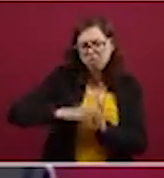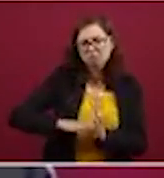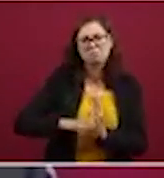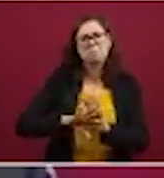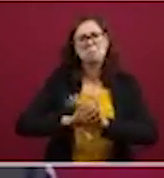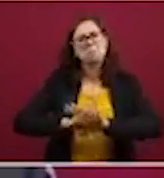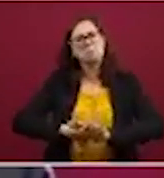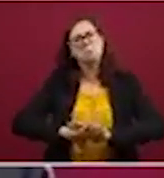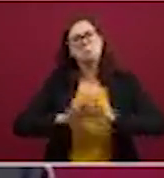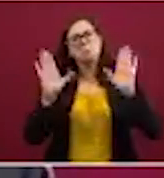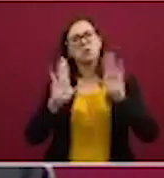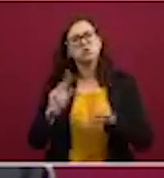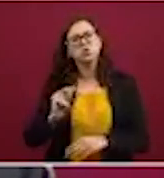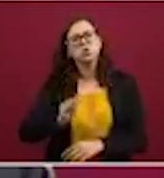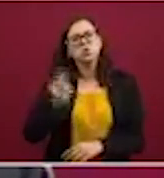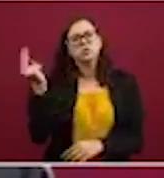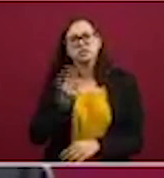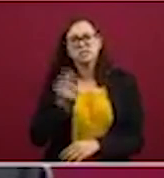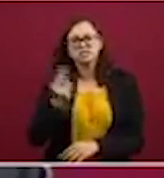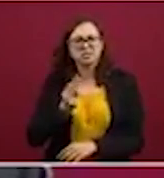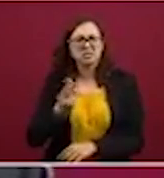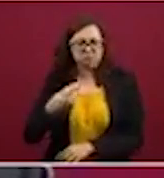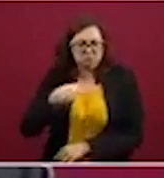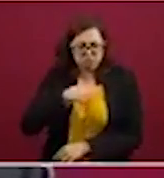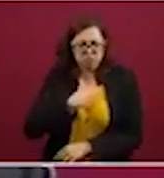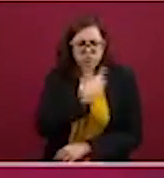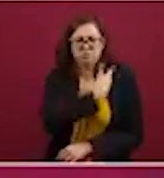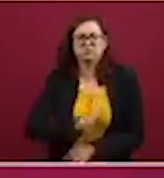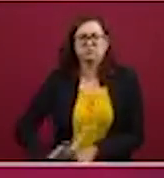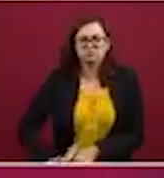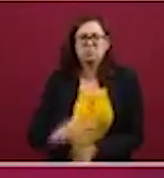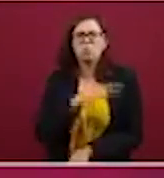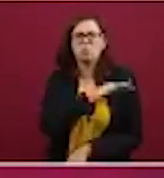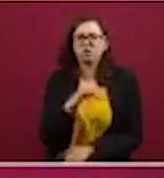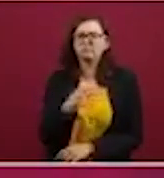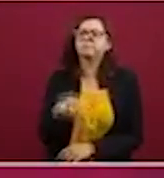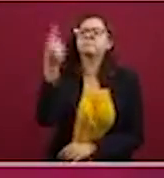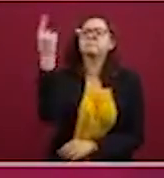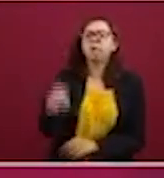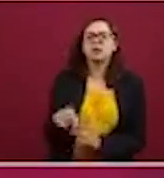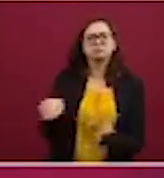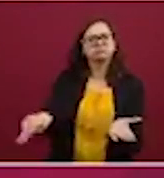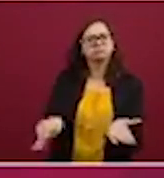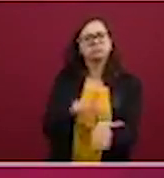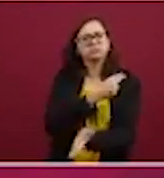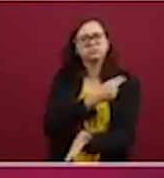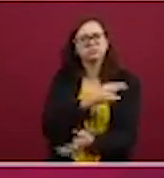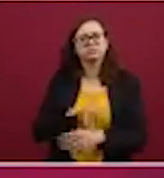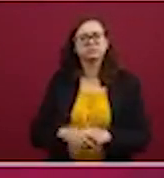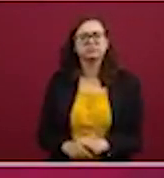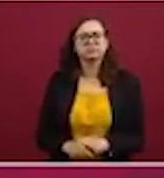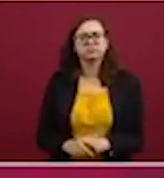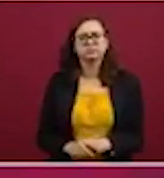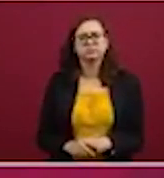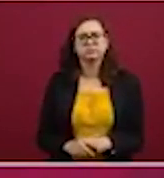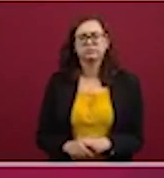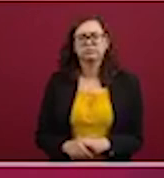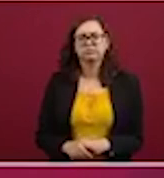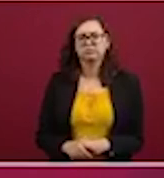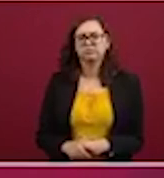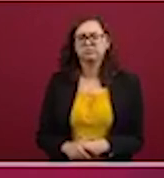por eso es decreto ay estableció un mecanismo